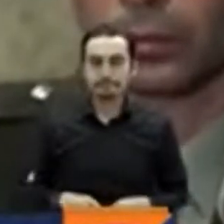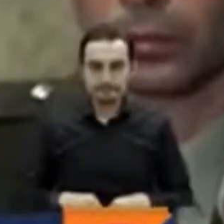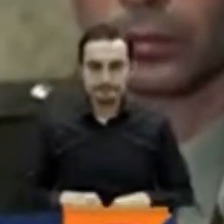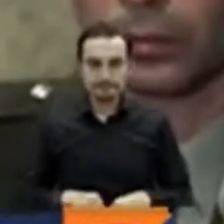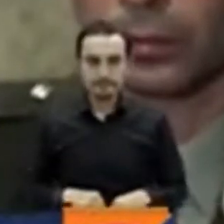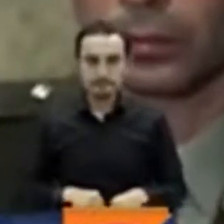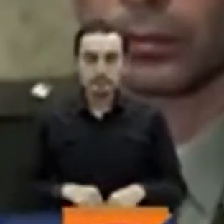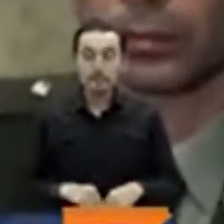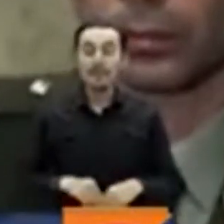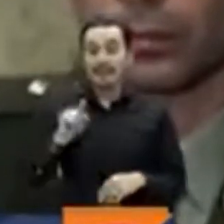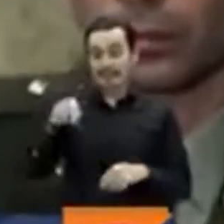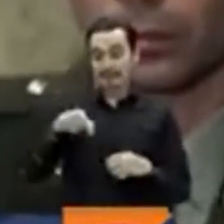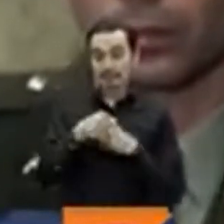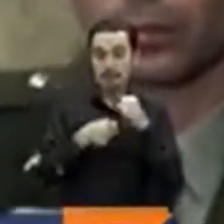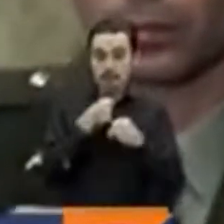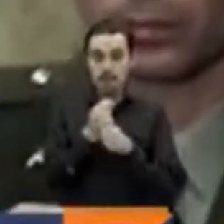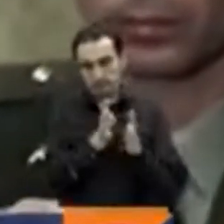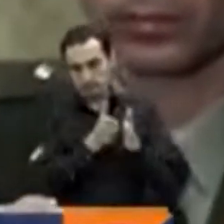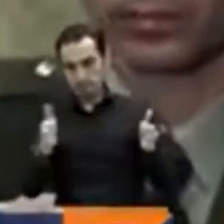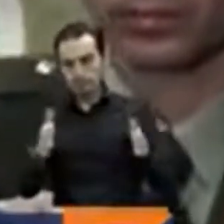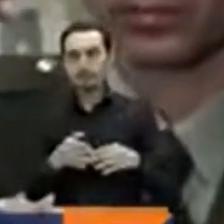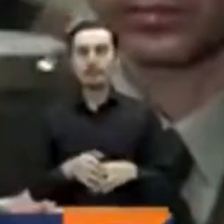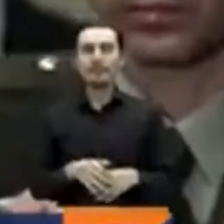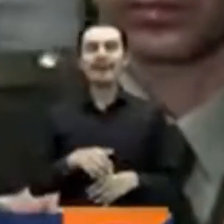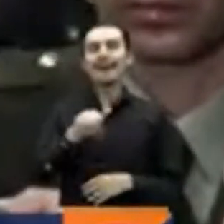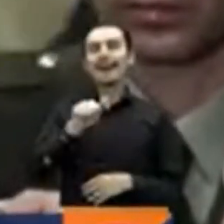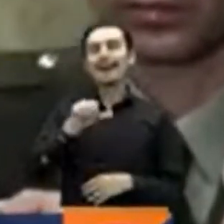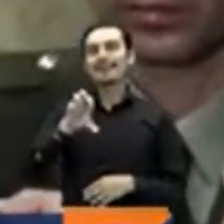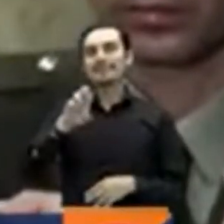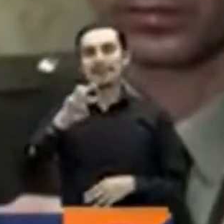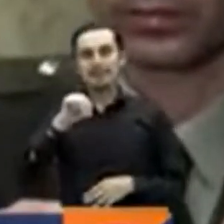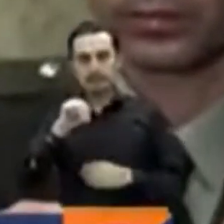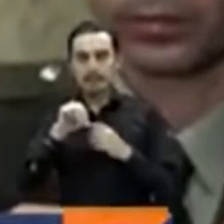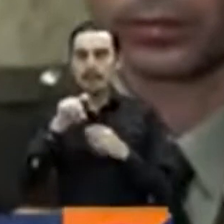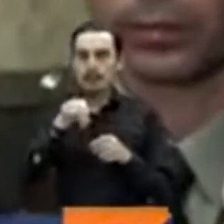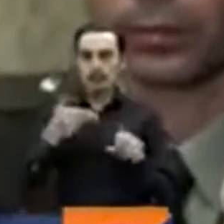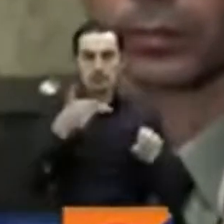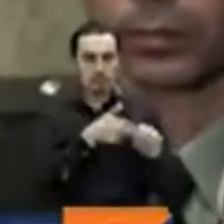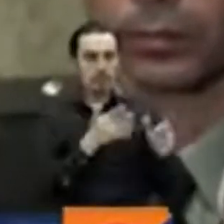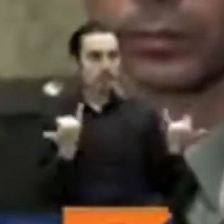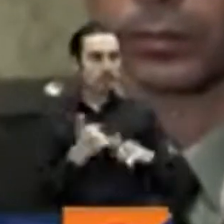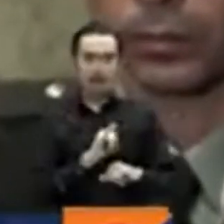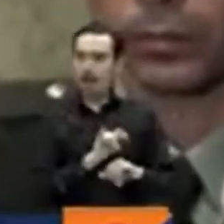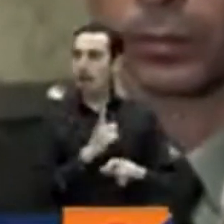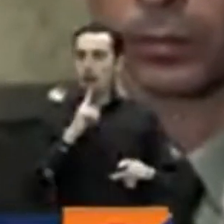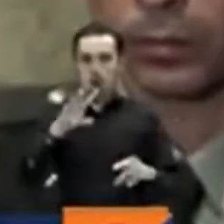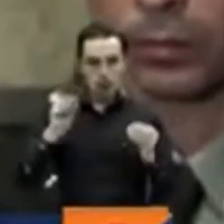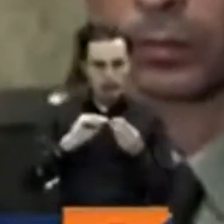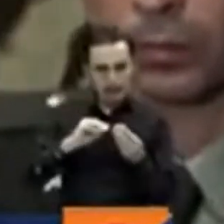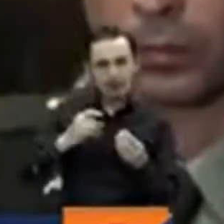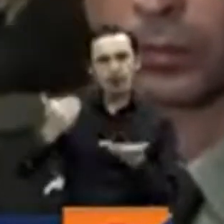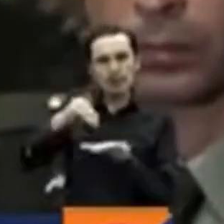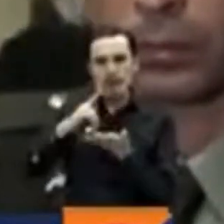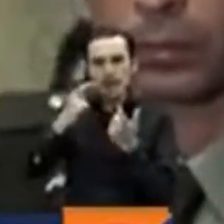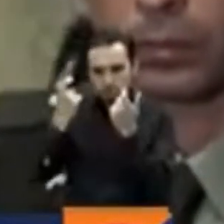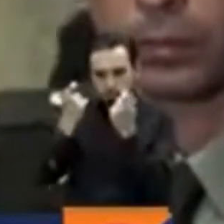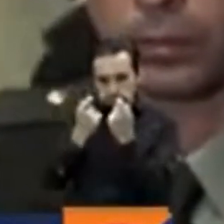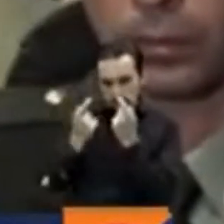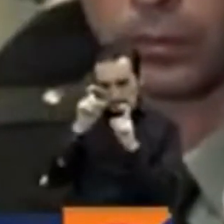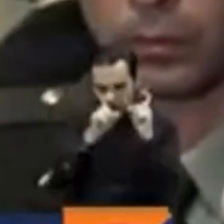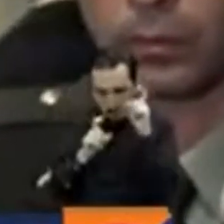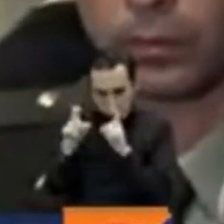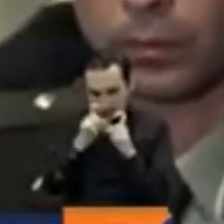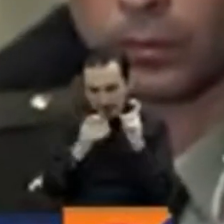por este año. El ACPM no se va a aumentar, entre otras cosas porque se va a cambiar la fórmula para tener